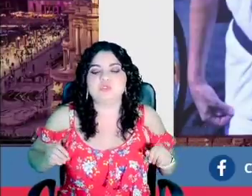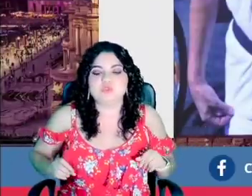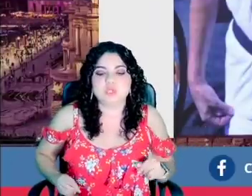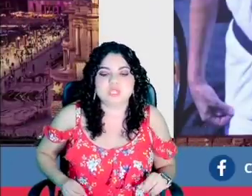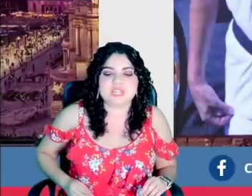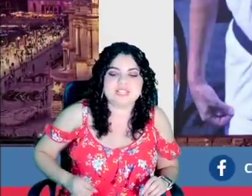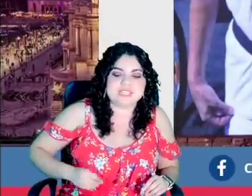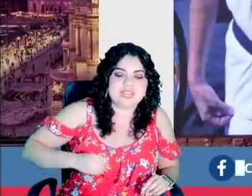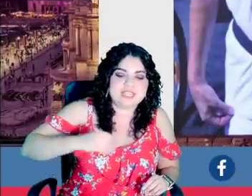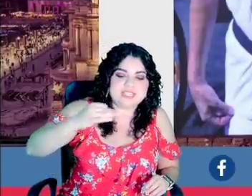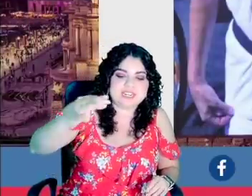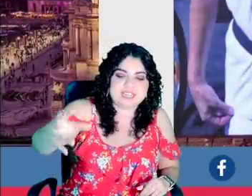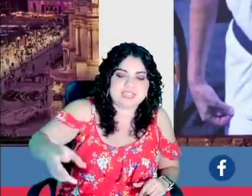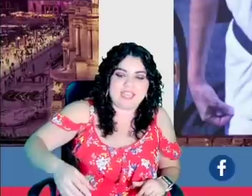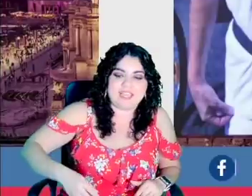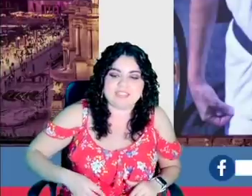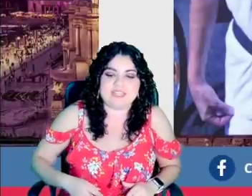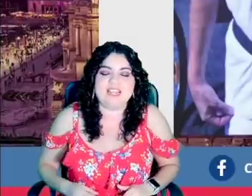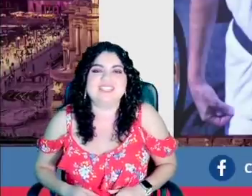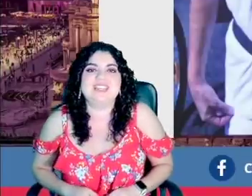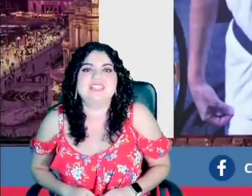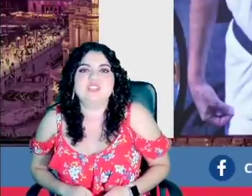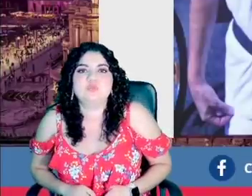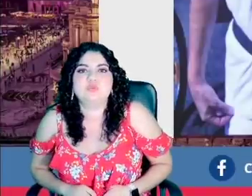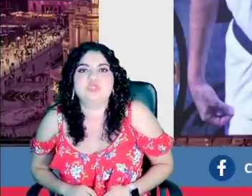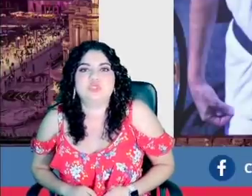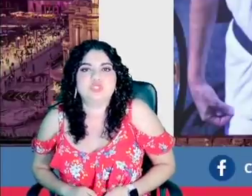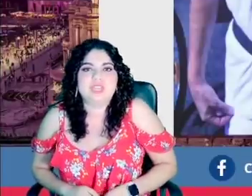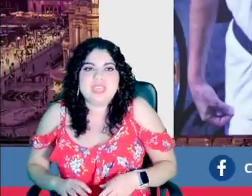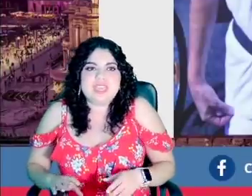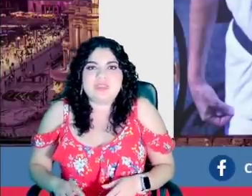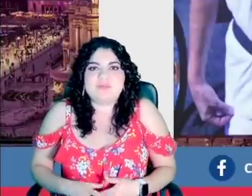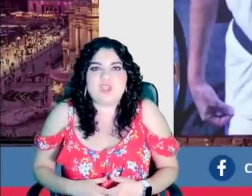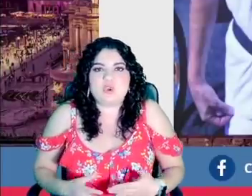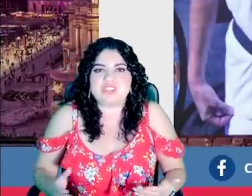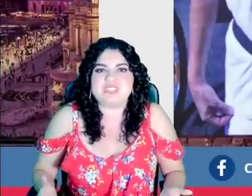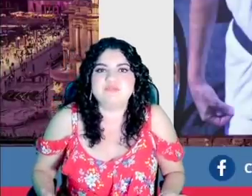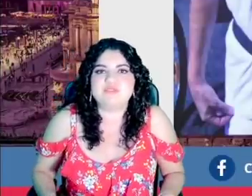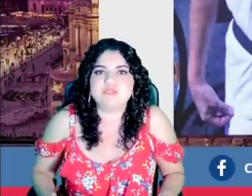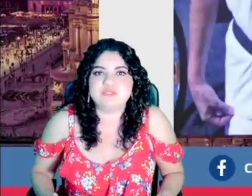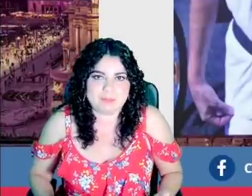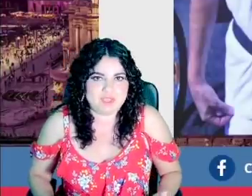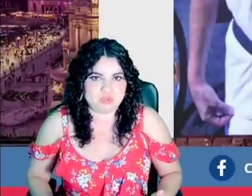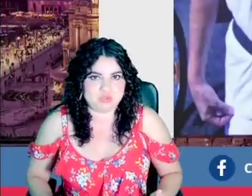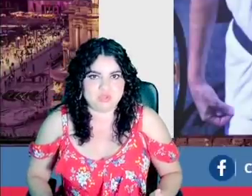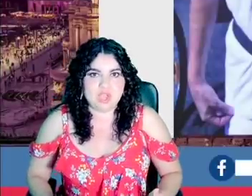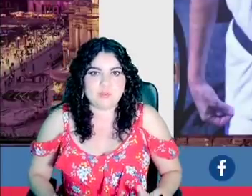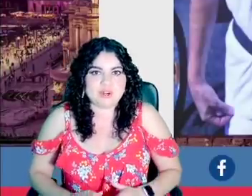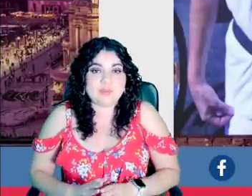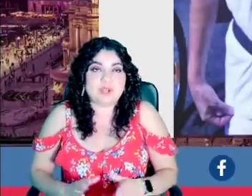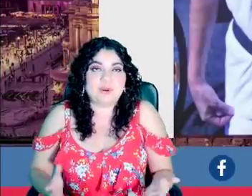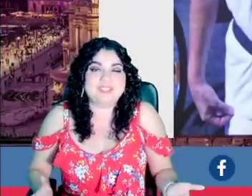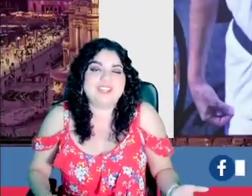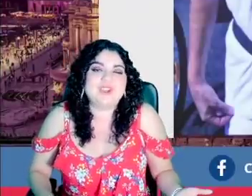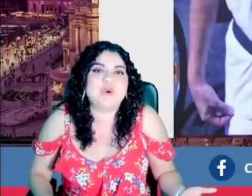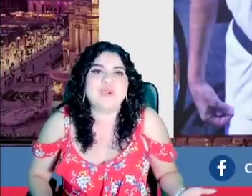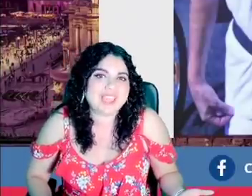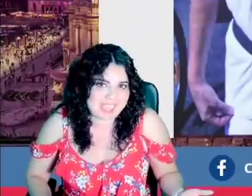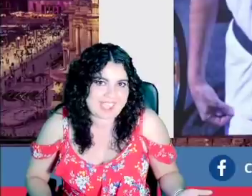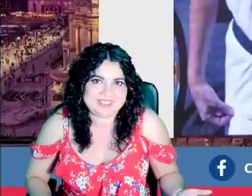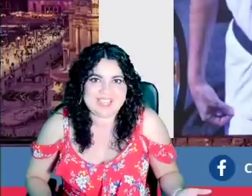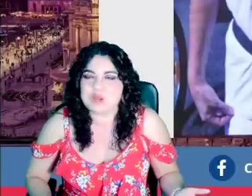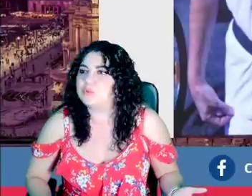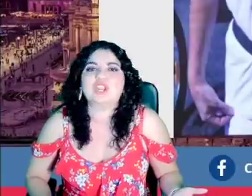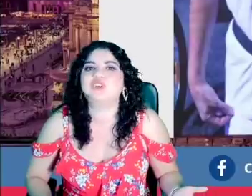los insultos, se lanzan a decirle caca, se lanzan a decirle un montón de cosas sin fundamentos. ¿Por qué? Porque no tienen con